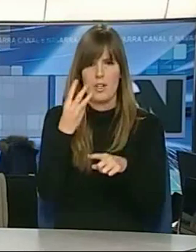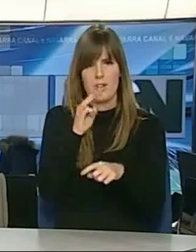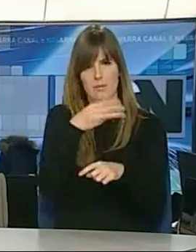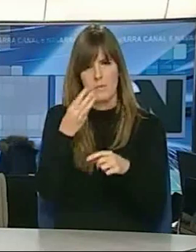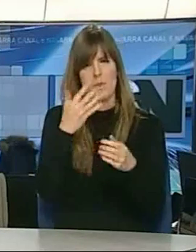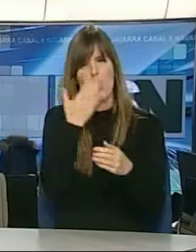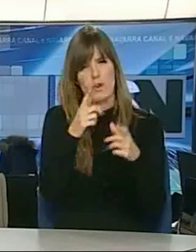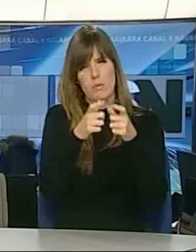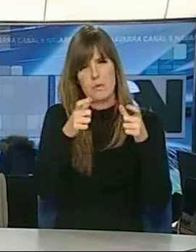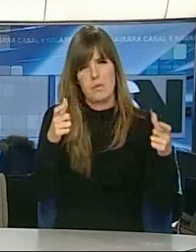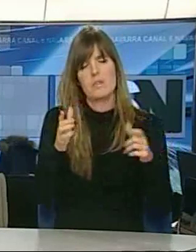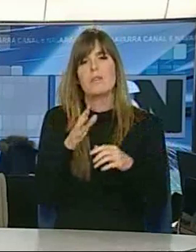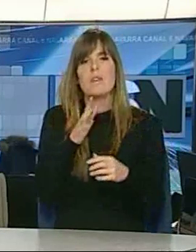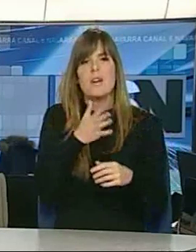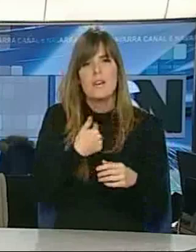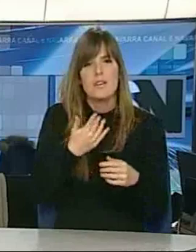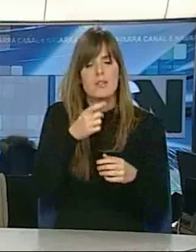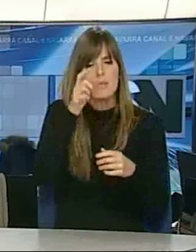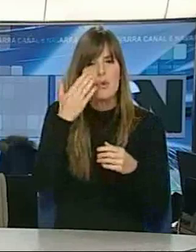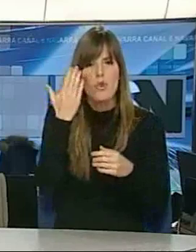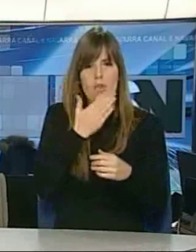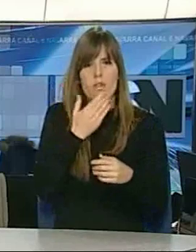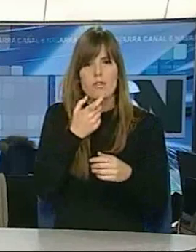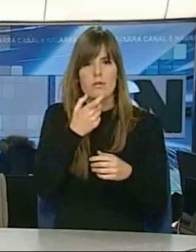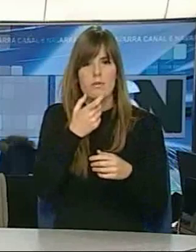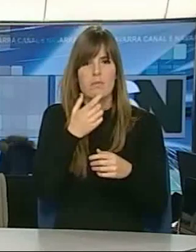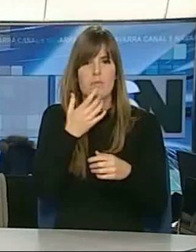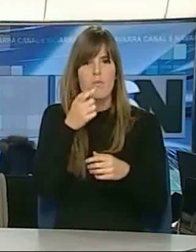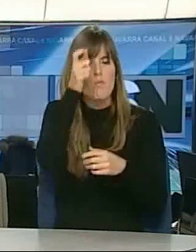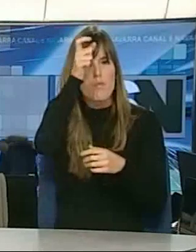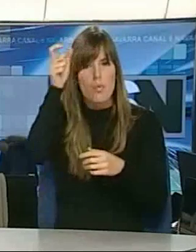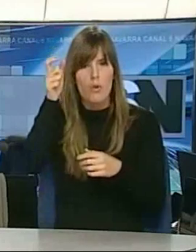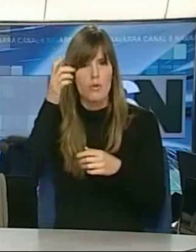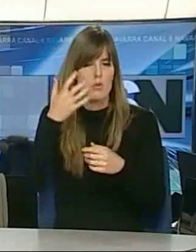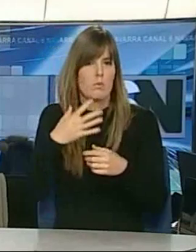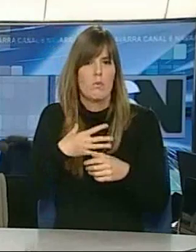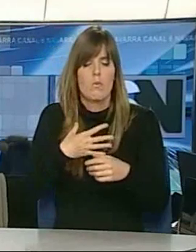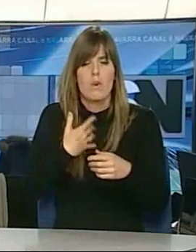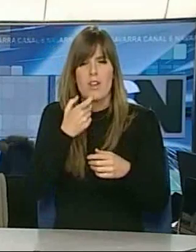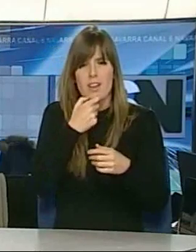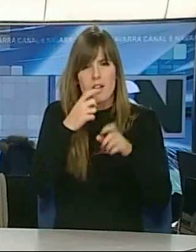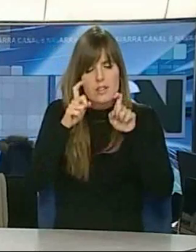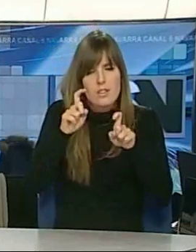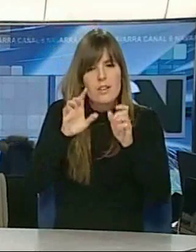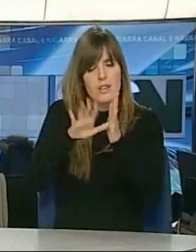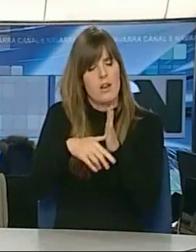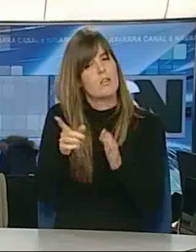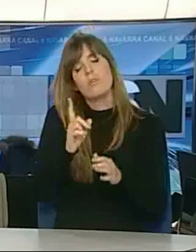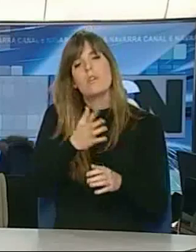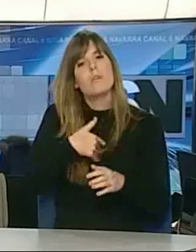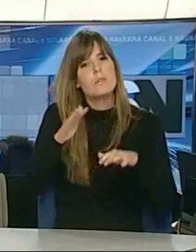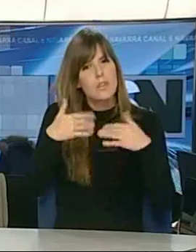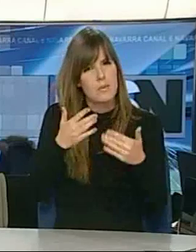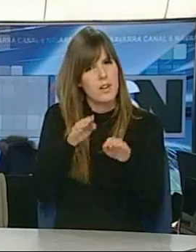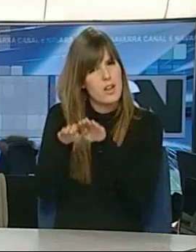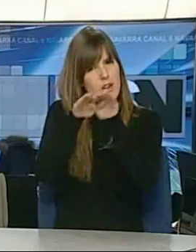no llegue tarde a los centros de localidades que, por decirlo de alguna manera, sean las que por su propio